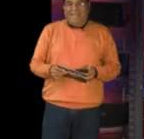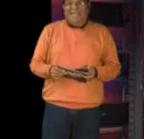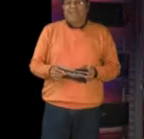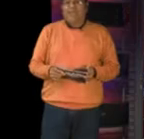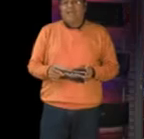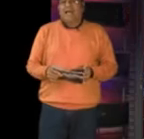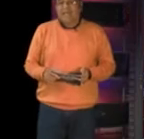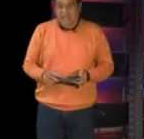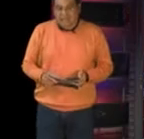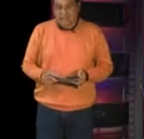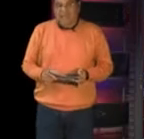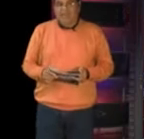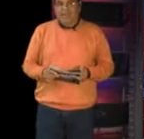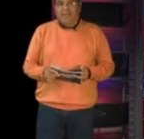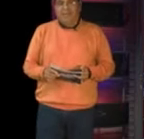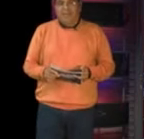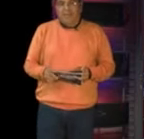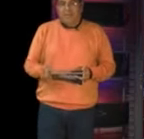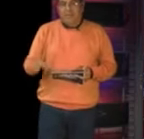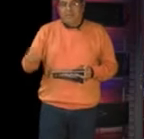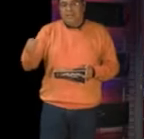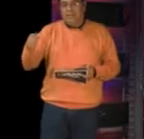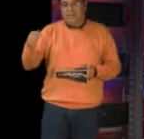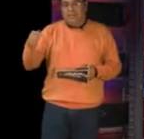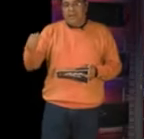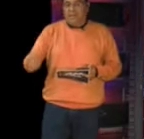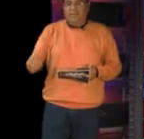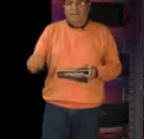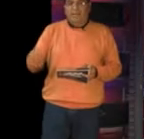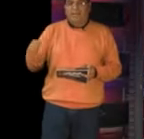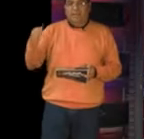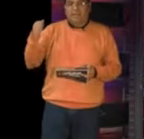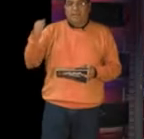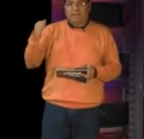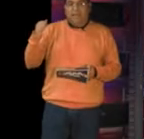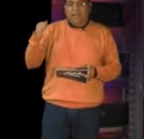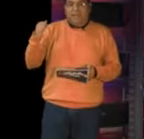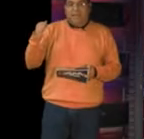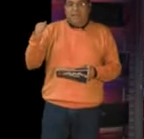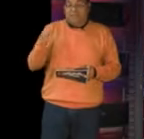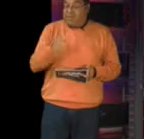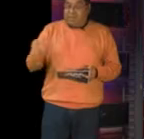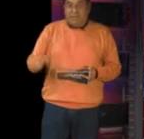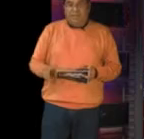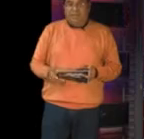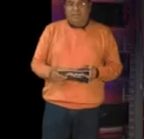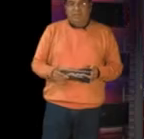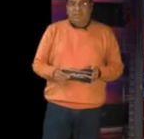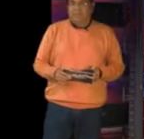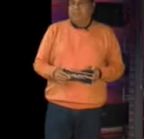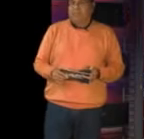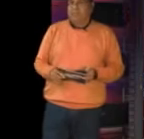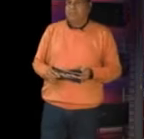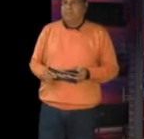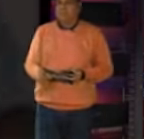está dado de alta y las secuelas en las piernas y muchas partes del